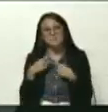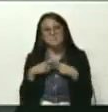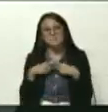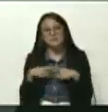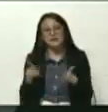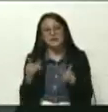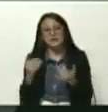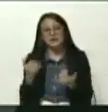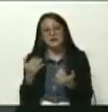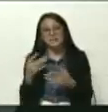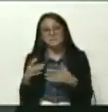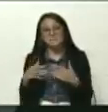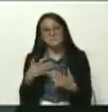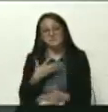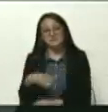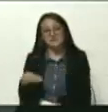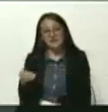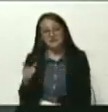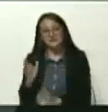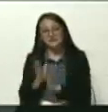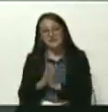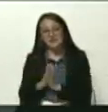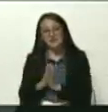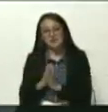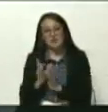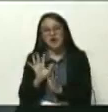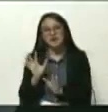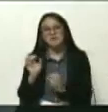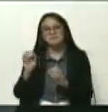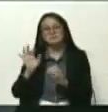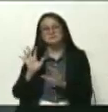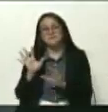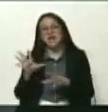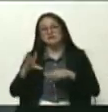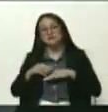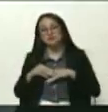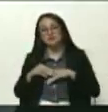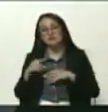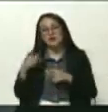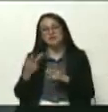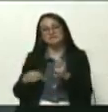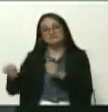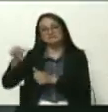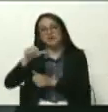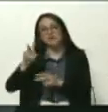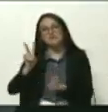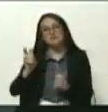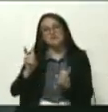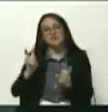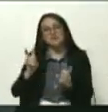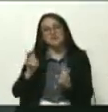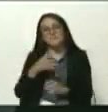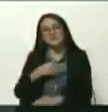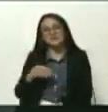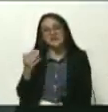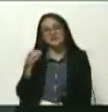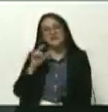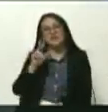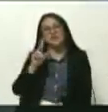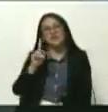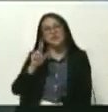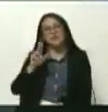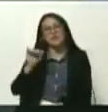que el presidente Juan Manuel Santos deja de ser presidente y asume el nuevo presidente Iván Duque, hablamos del año